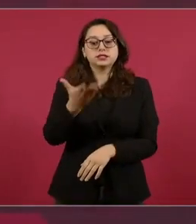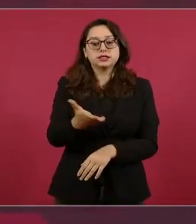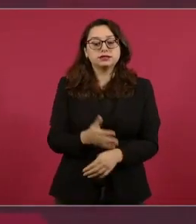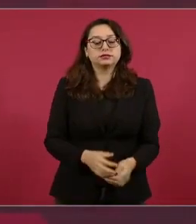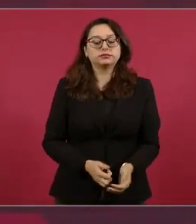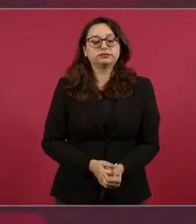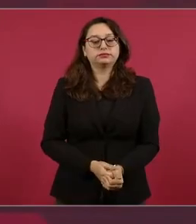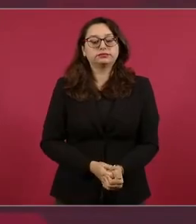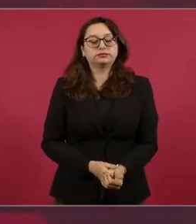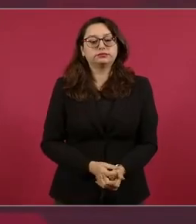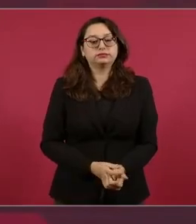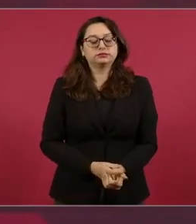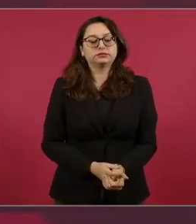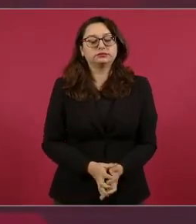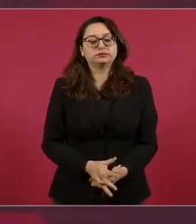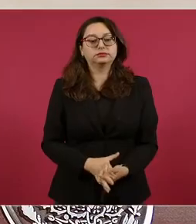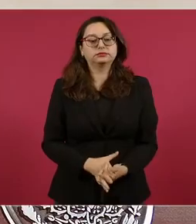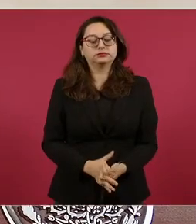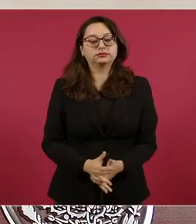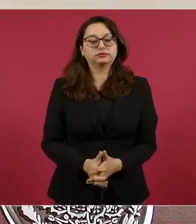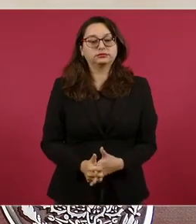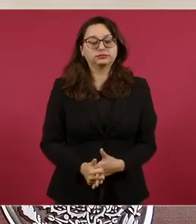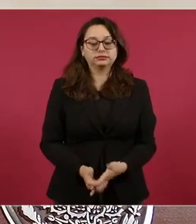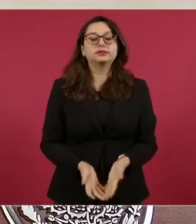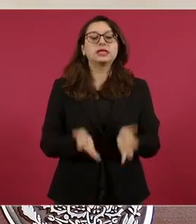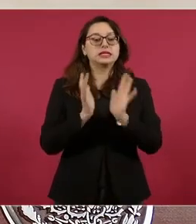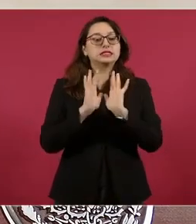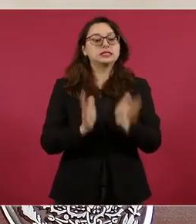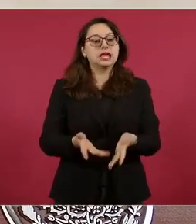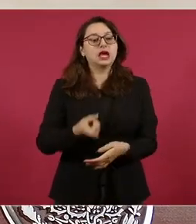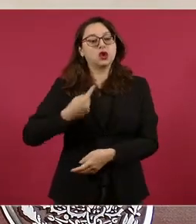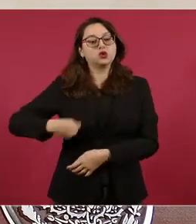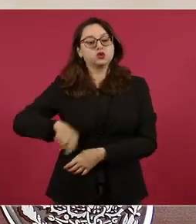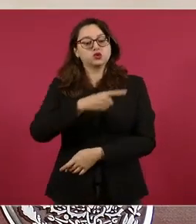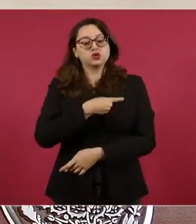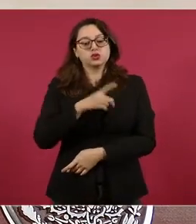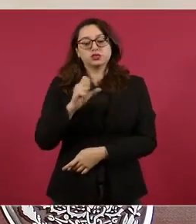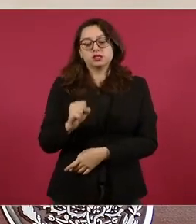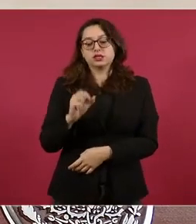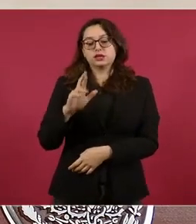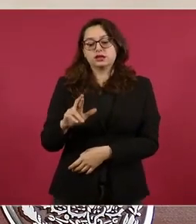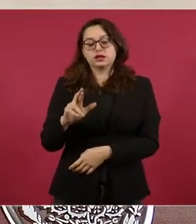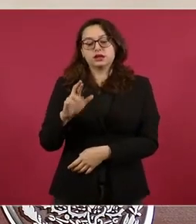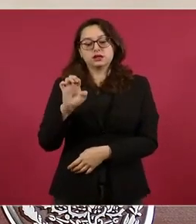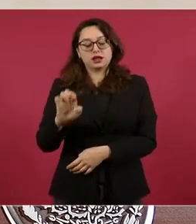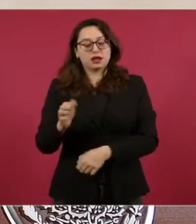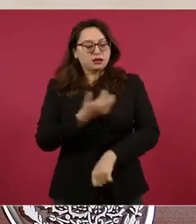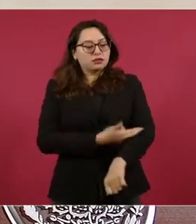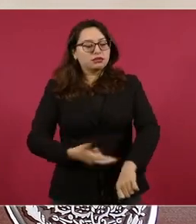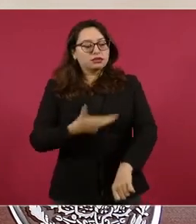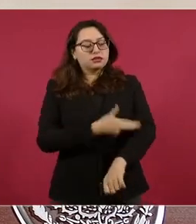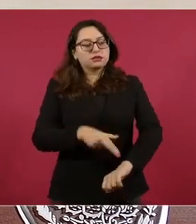trámite relaciones exteriores para impugnar esa ley